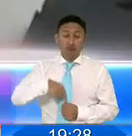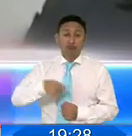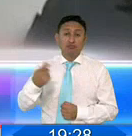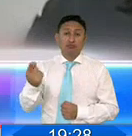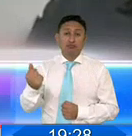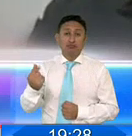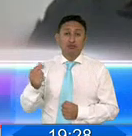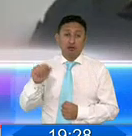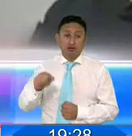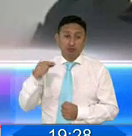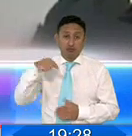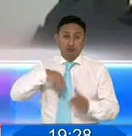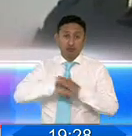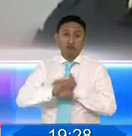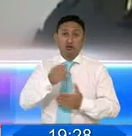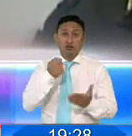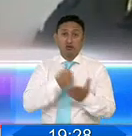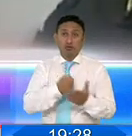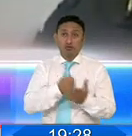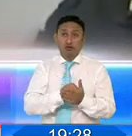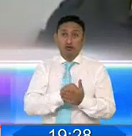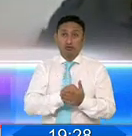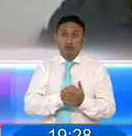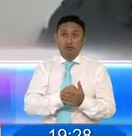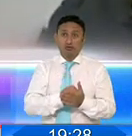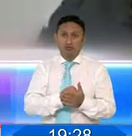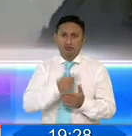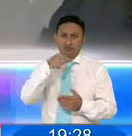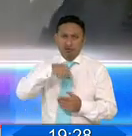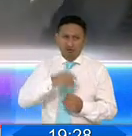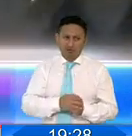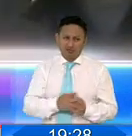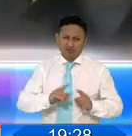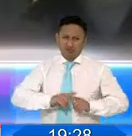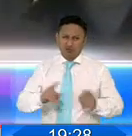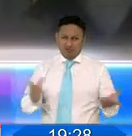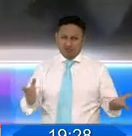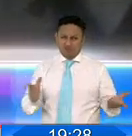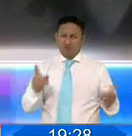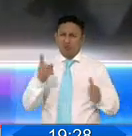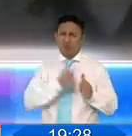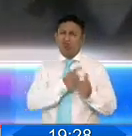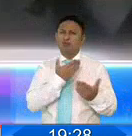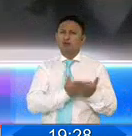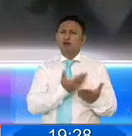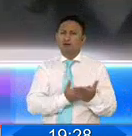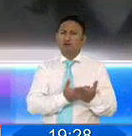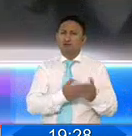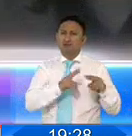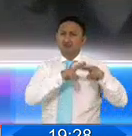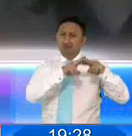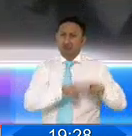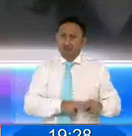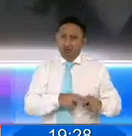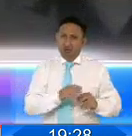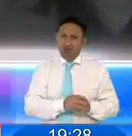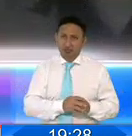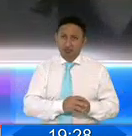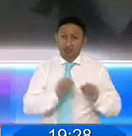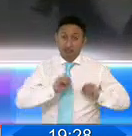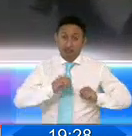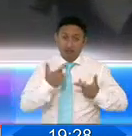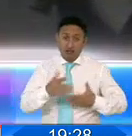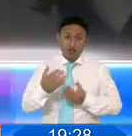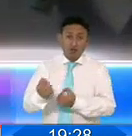lo había ingresado para comprar soles en un primer momento, pero todo esto está sujeto a corroboración. Y como le digo, hay información de